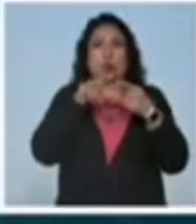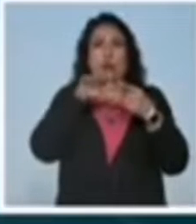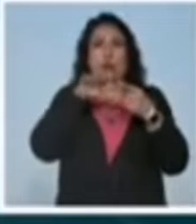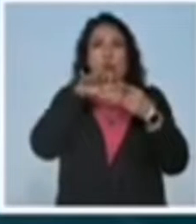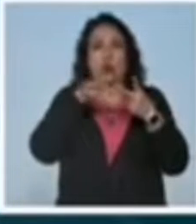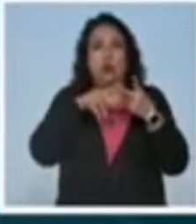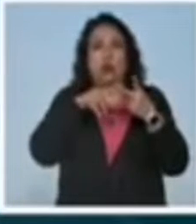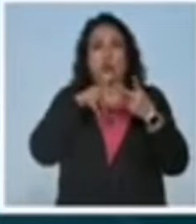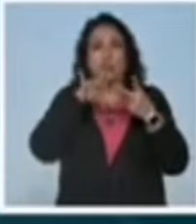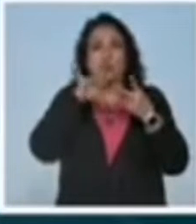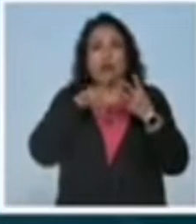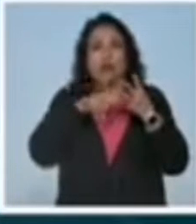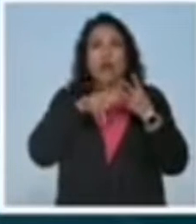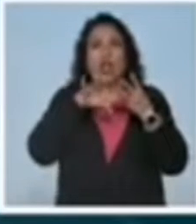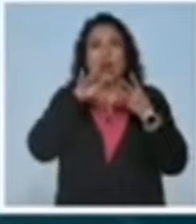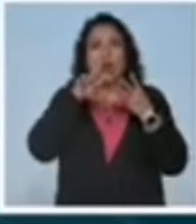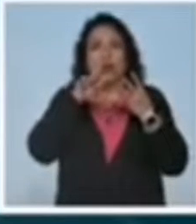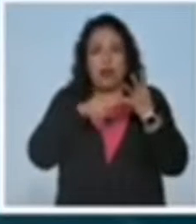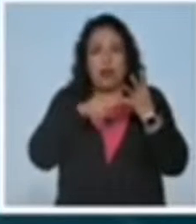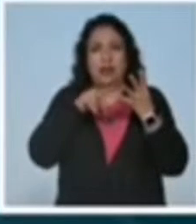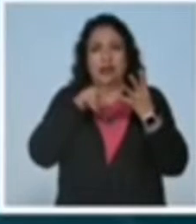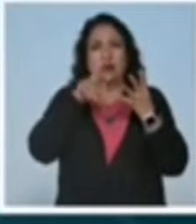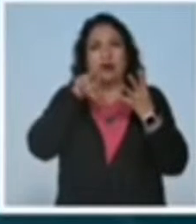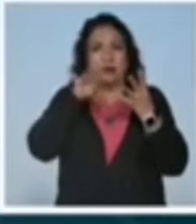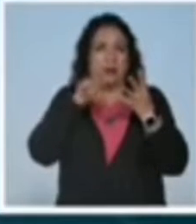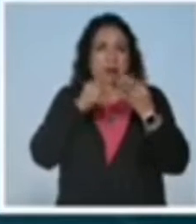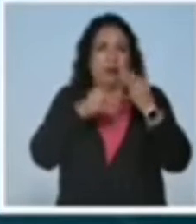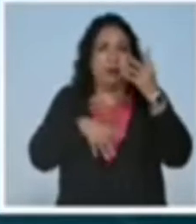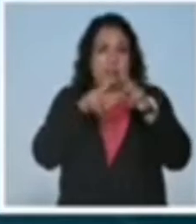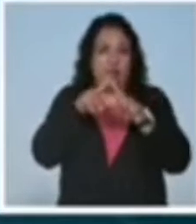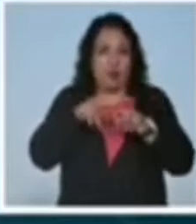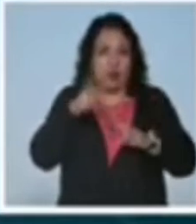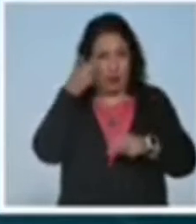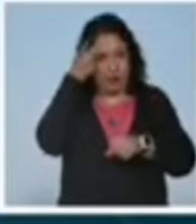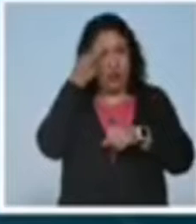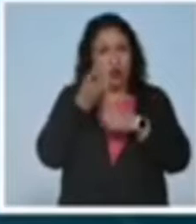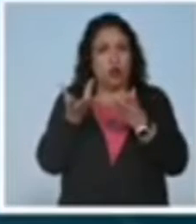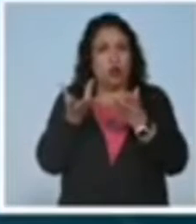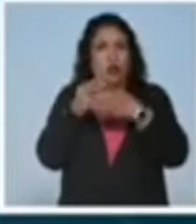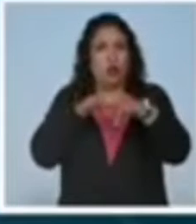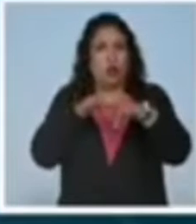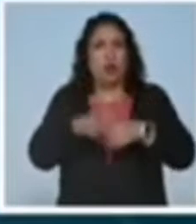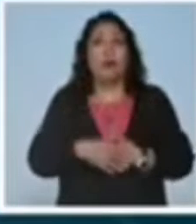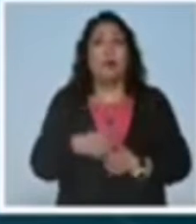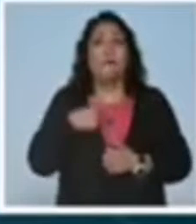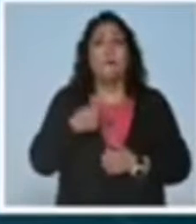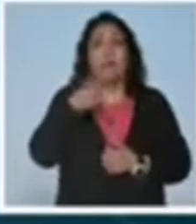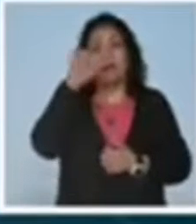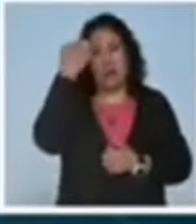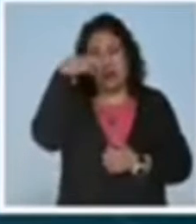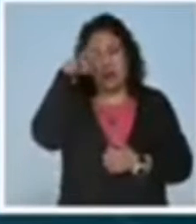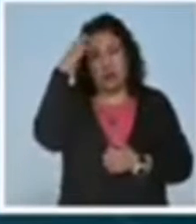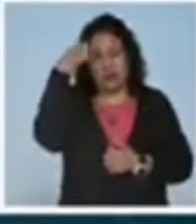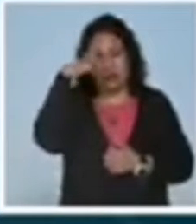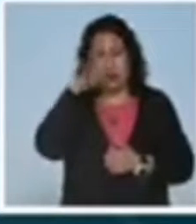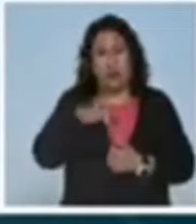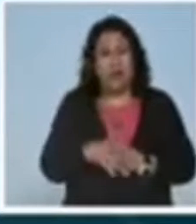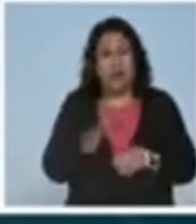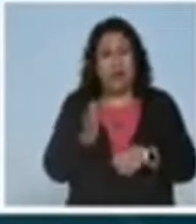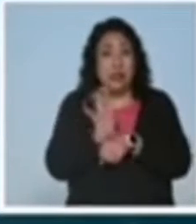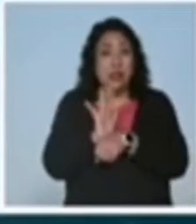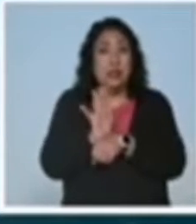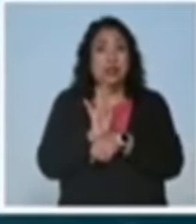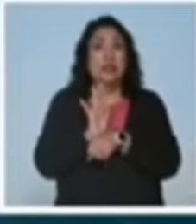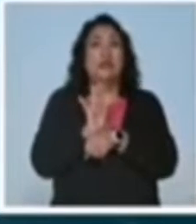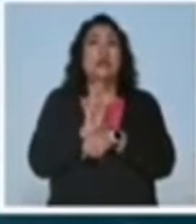Mandoki, Jorge Fons, Ernesto Contreras y Arturo Ripstein, entre otros directores. Mi primera experiencia